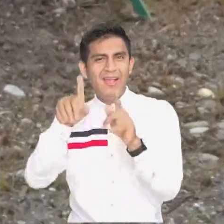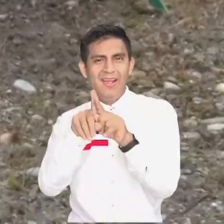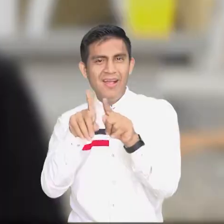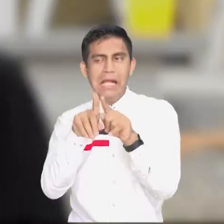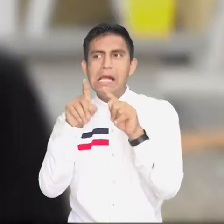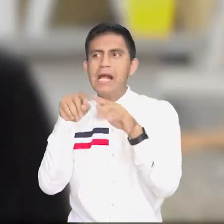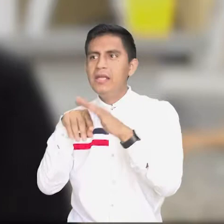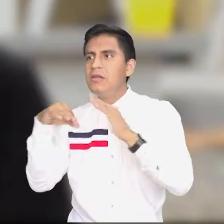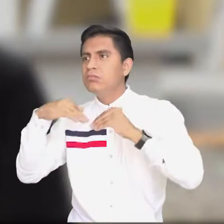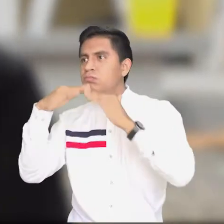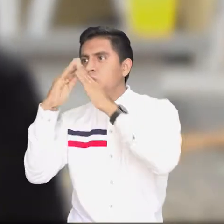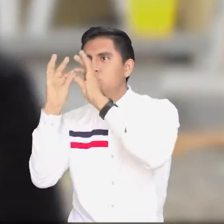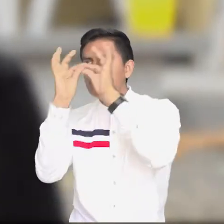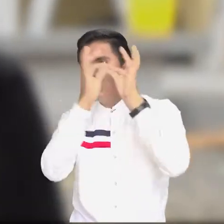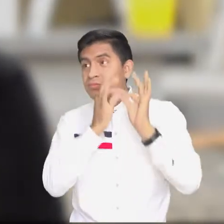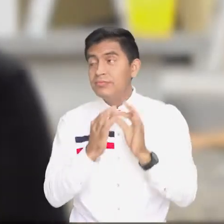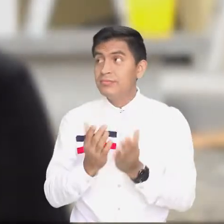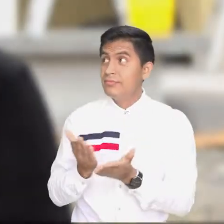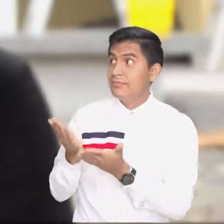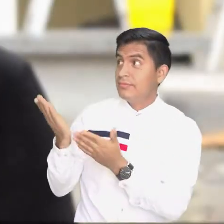NAPO.